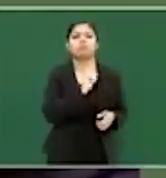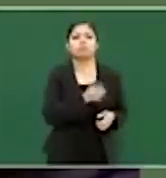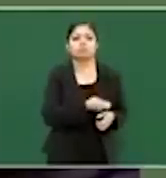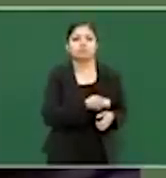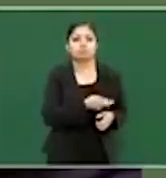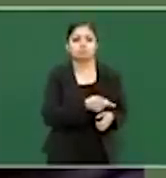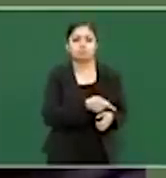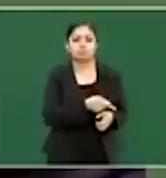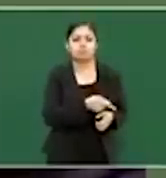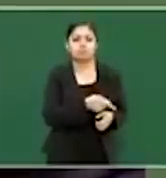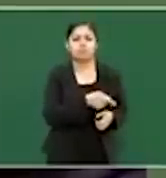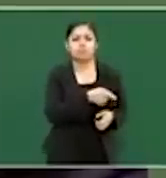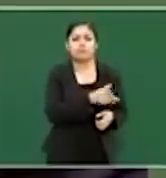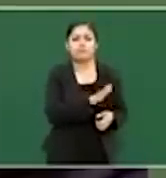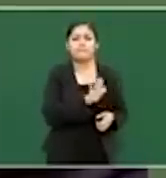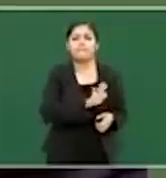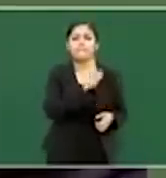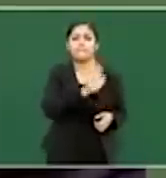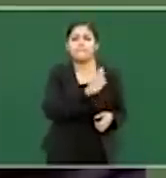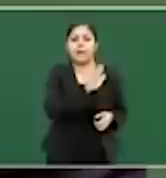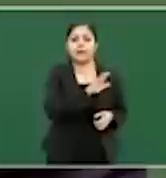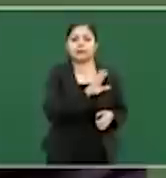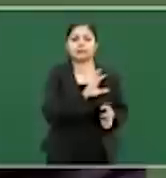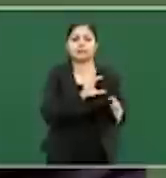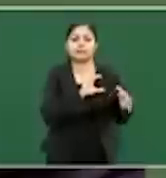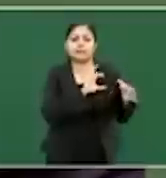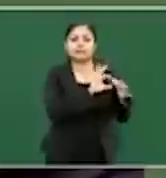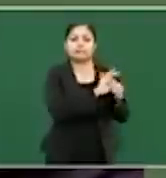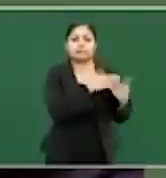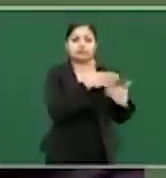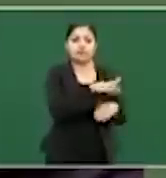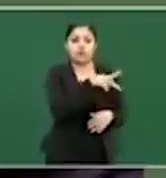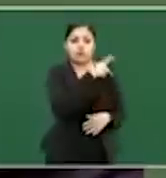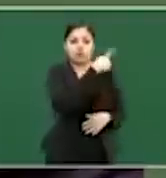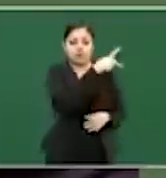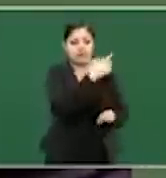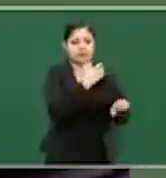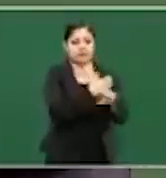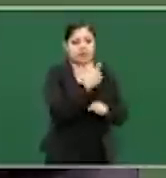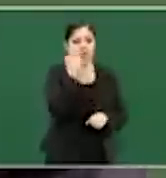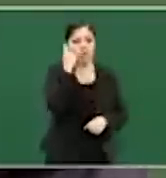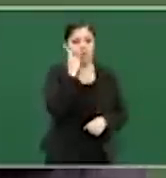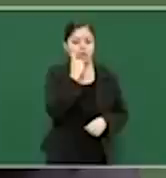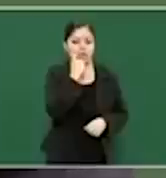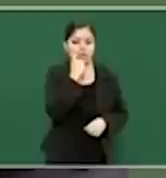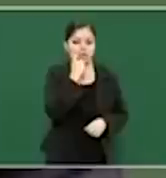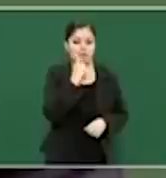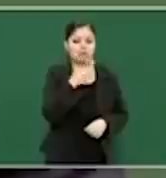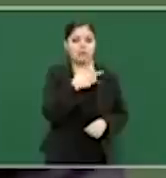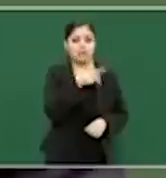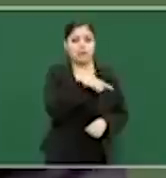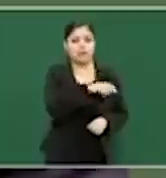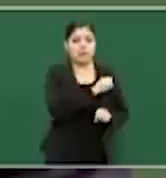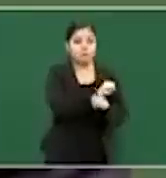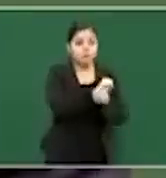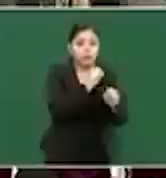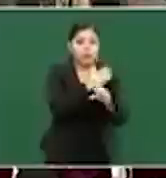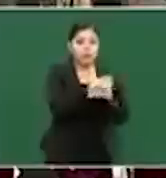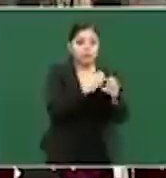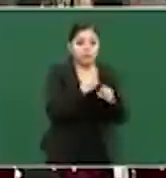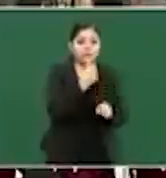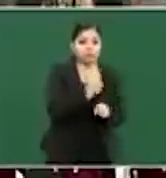vinculado más con una organización regional, local, pero no pasó a mayores,